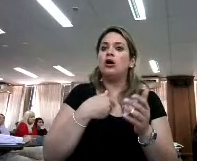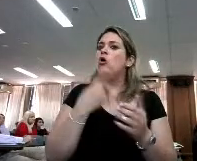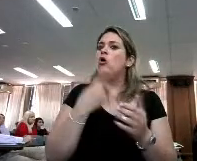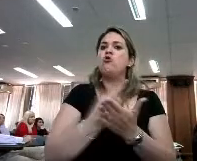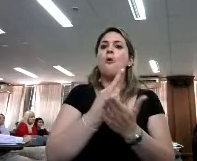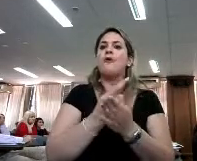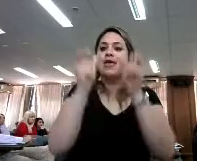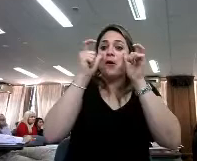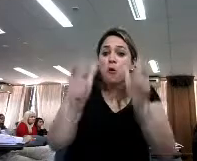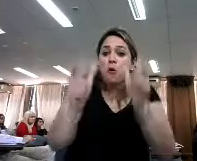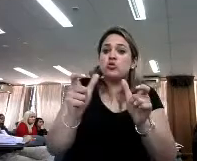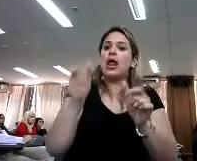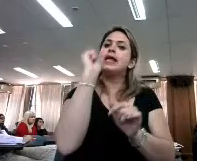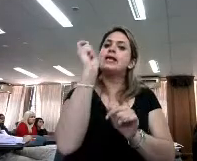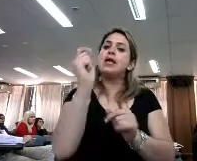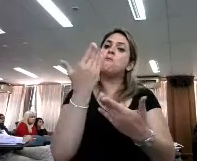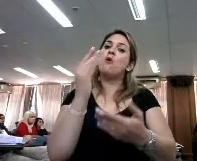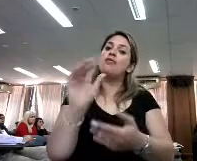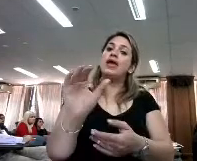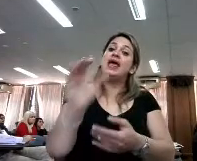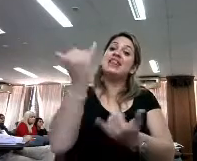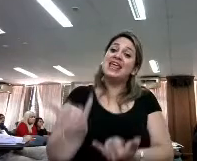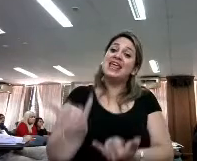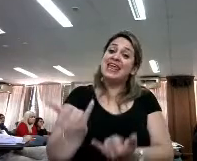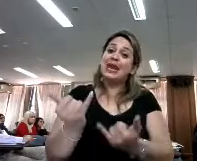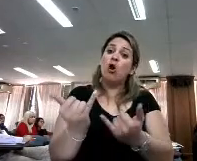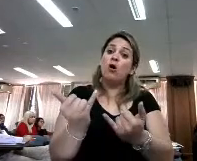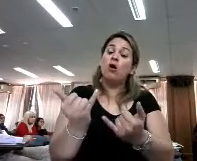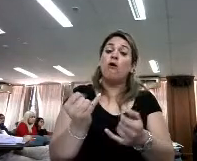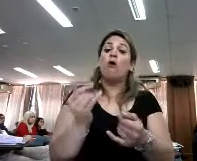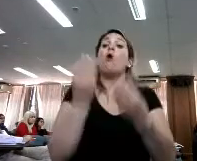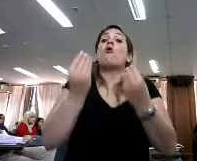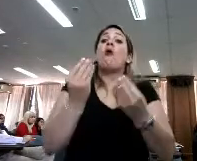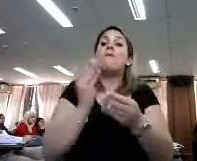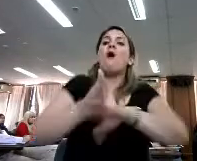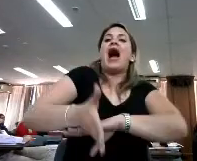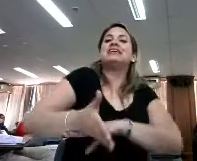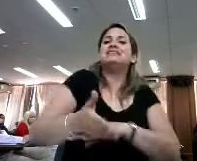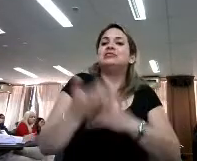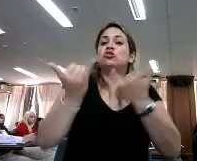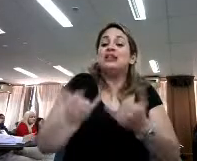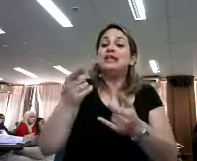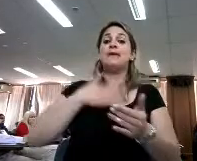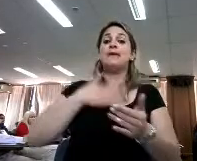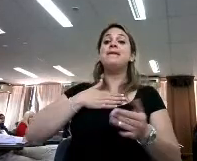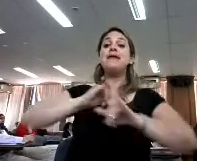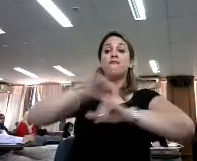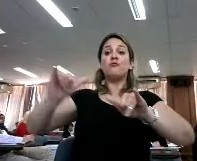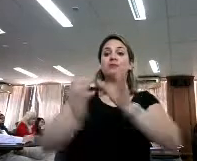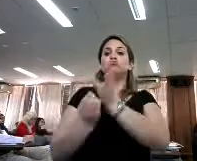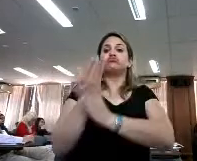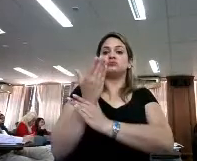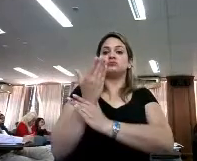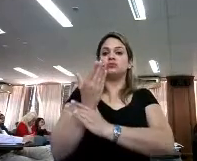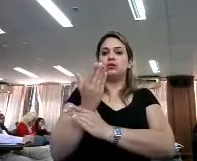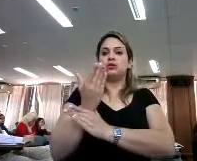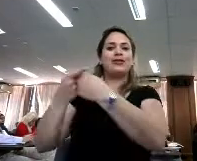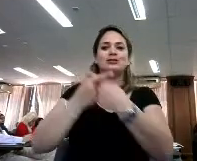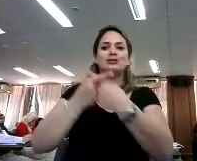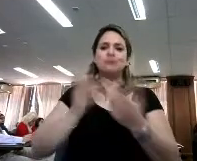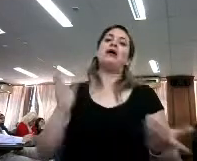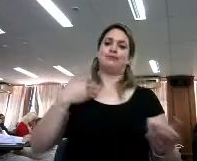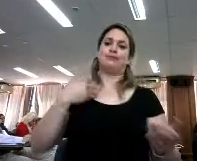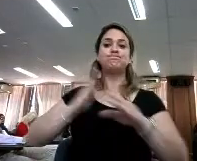capacidad de controlar quién tiene acceso y cómo tiene acceso, porque es que la primera gran discusión es, bueno,